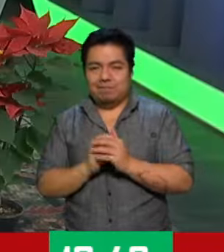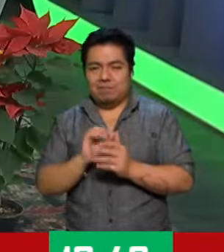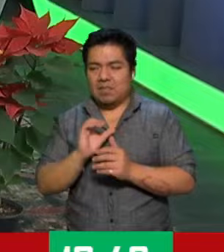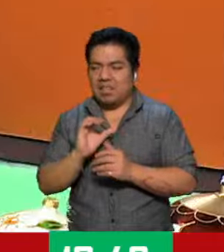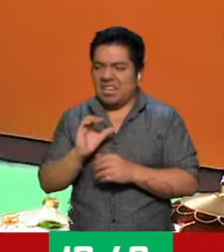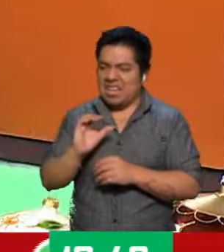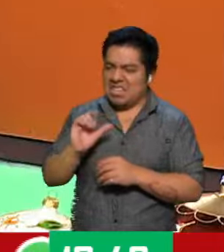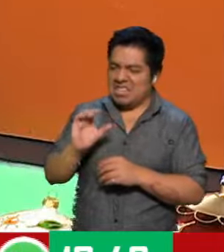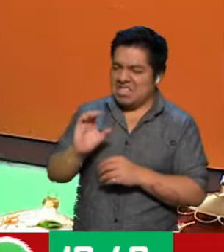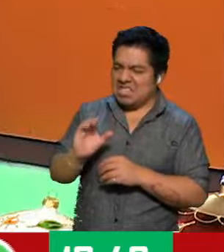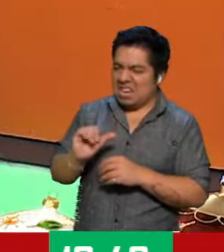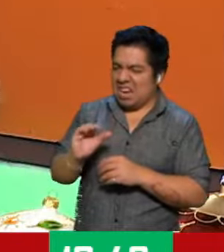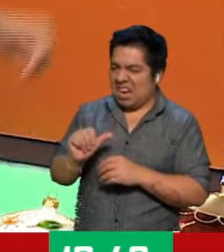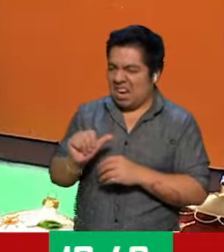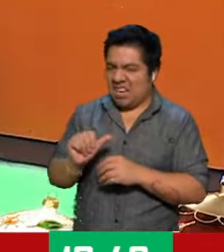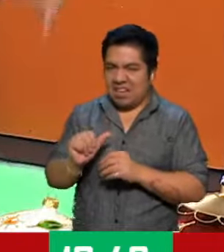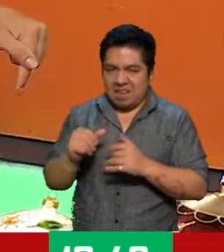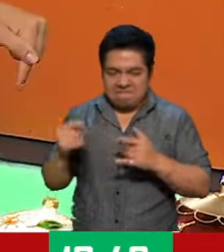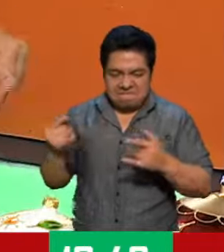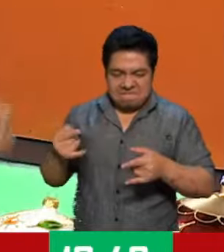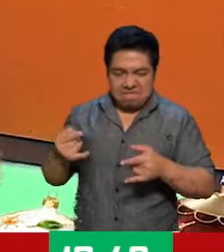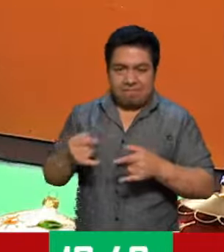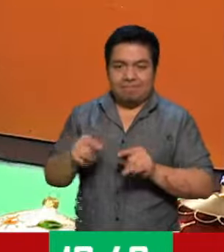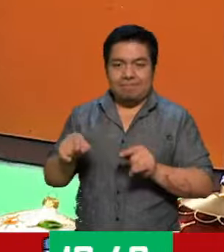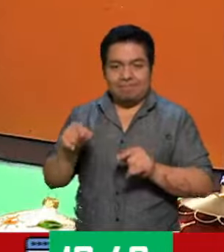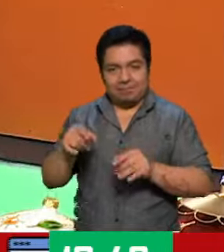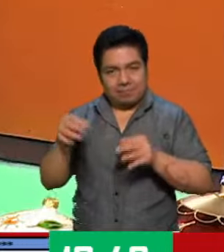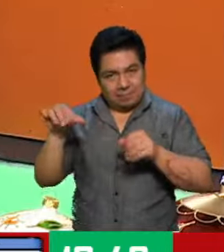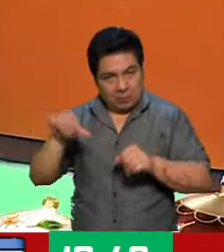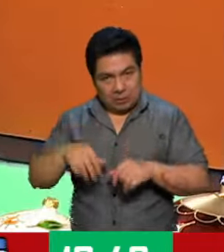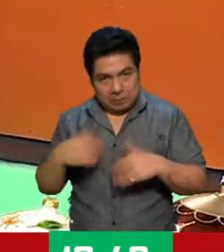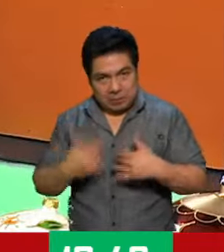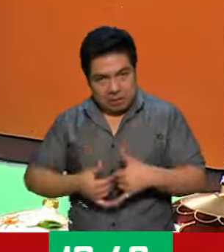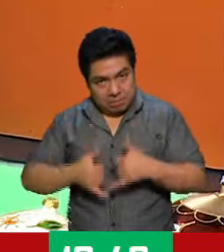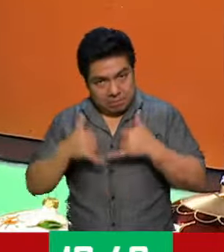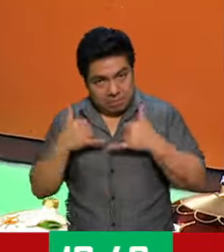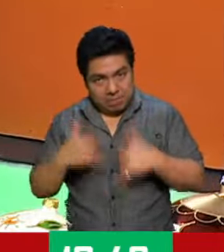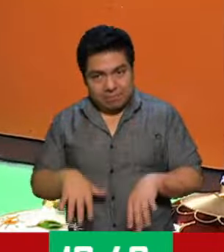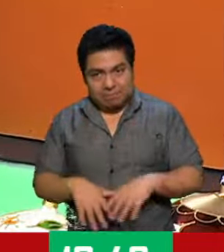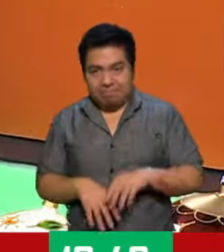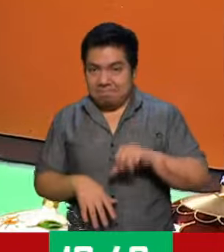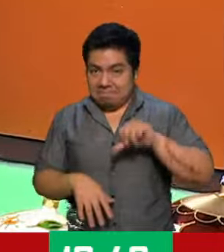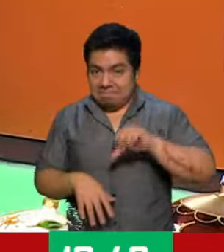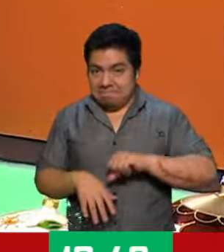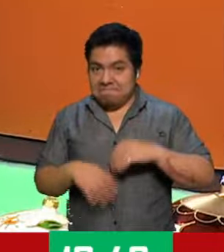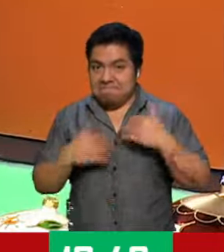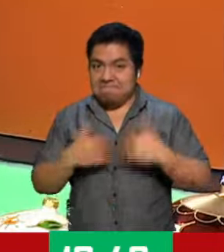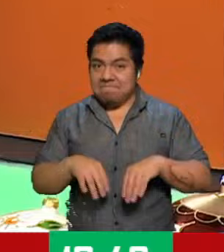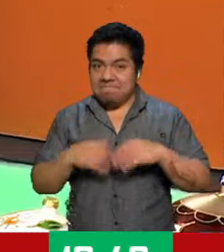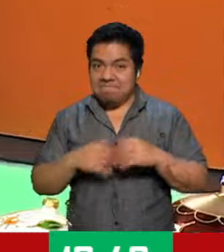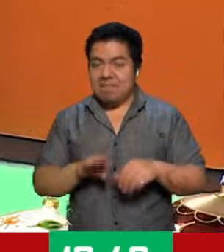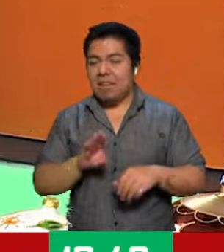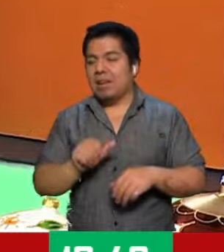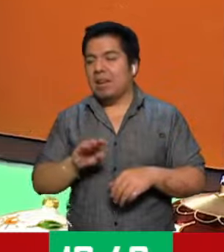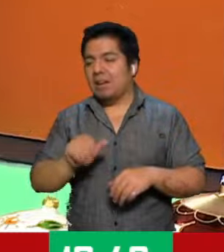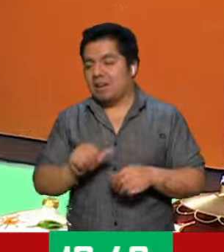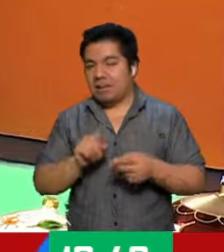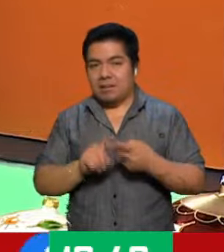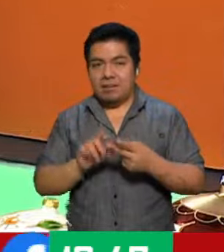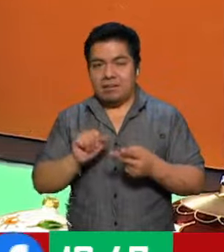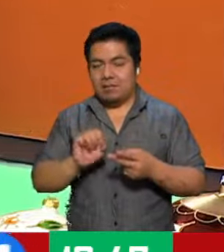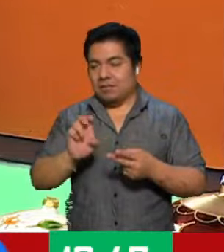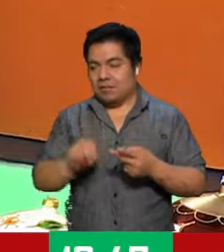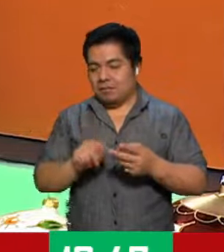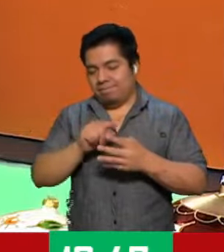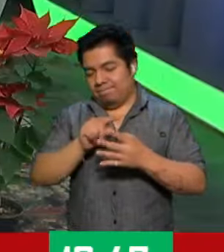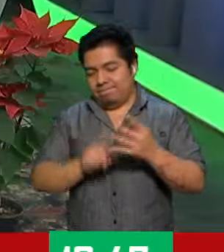chaca. Está bien chaca. Pues hoy va a estar bien chaca. Va a estar. Hoy, vamos a sacar la bamba, vamos a bailar son de todo.